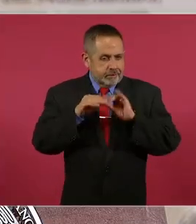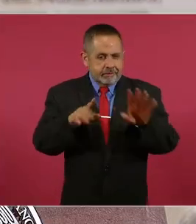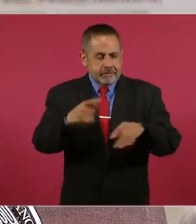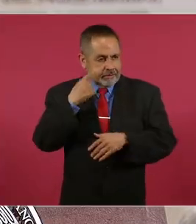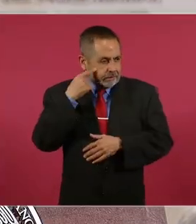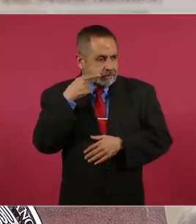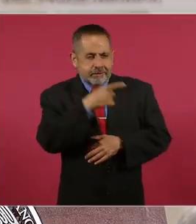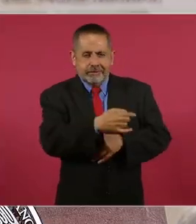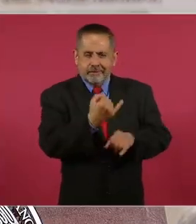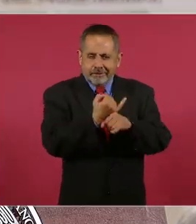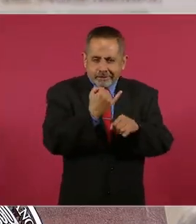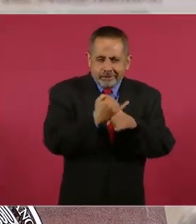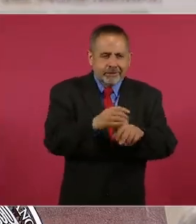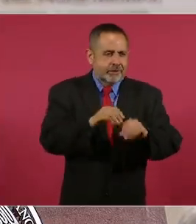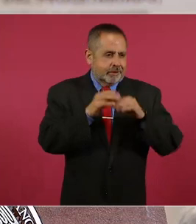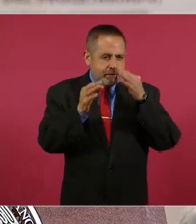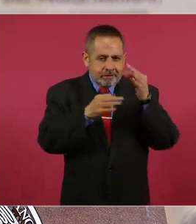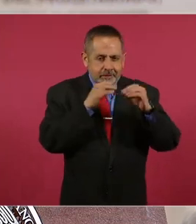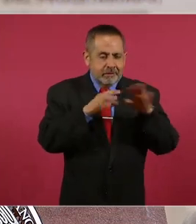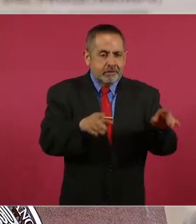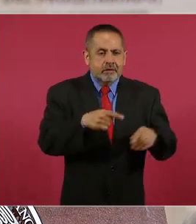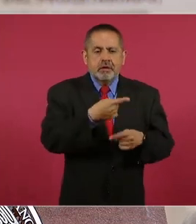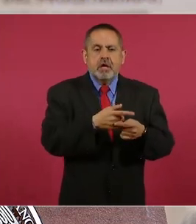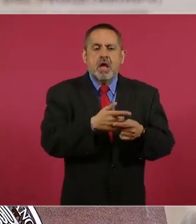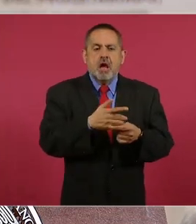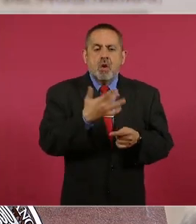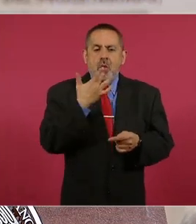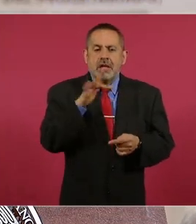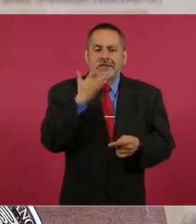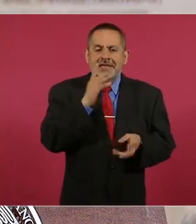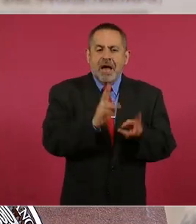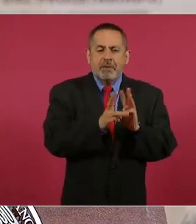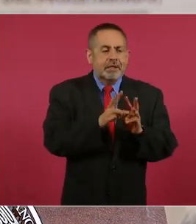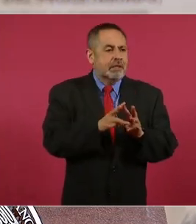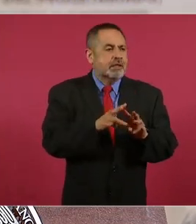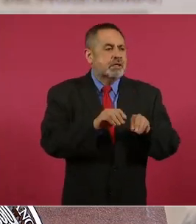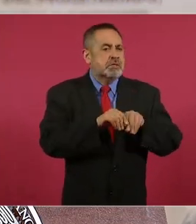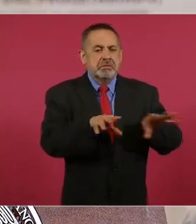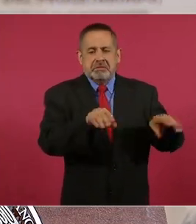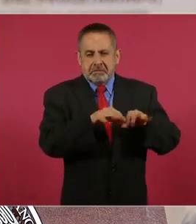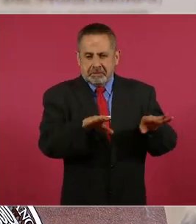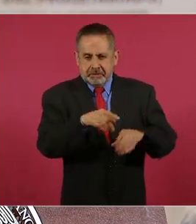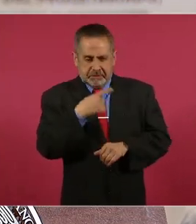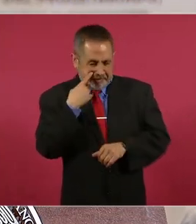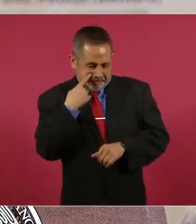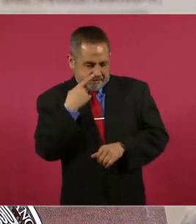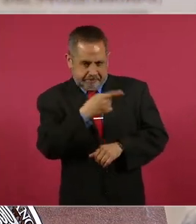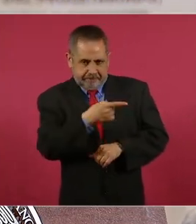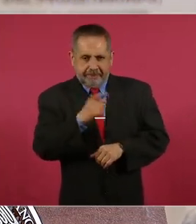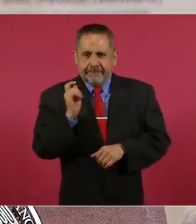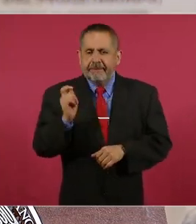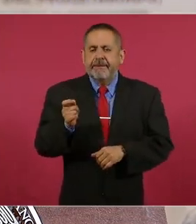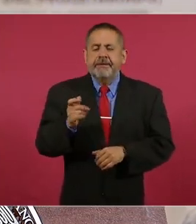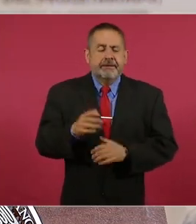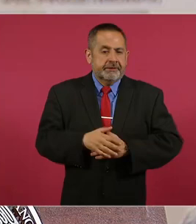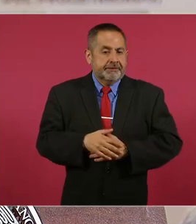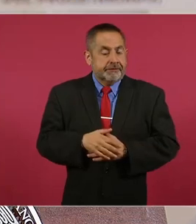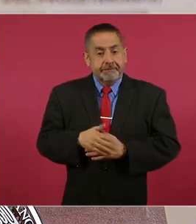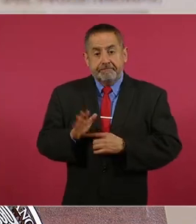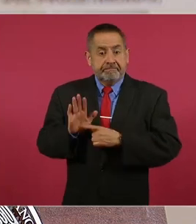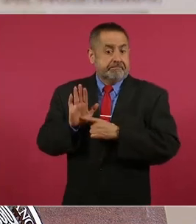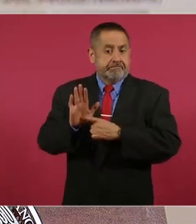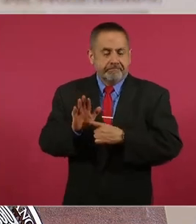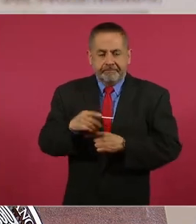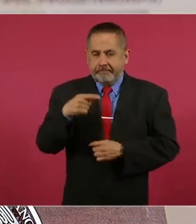redes sociales y por grupos de WhatsApp fue ampliamente difundida. Esto porque les vamos a decir que